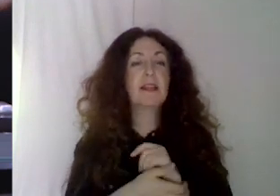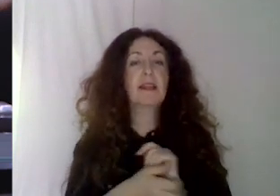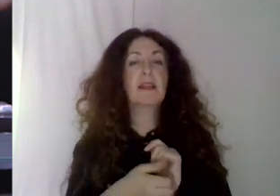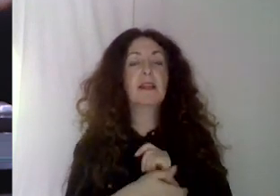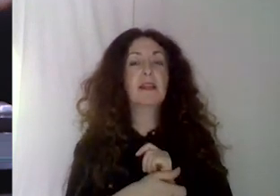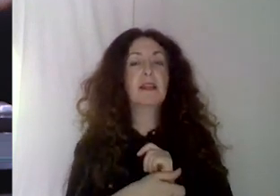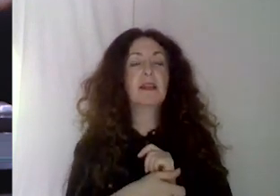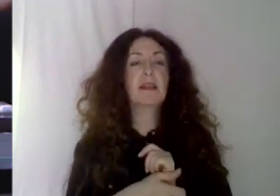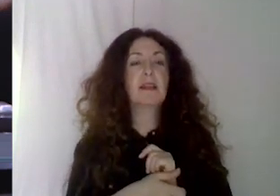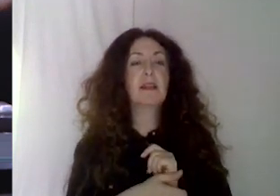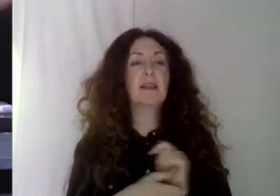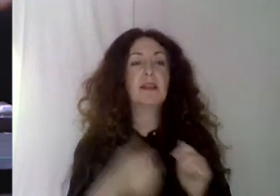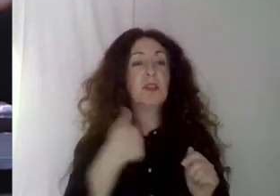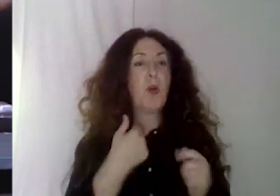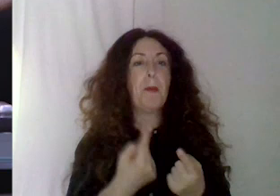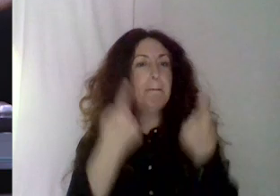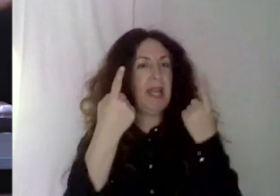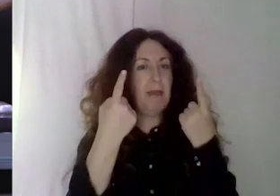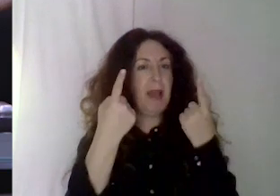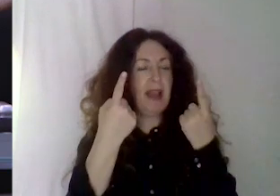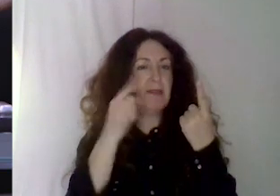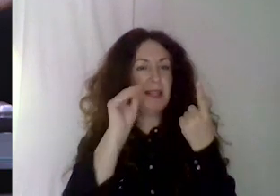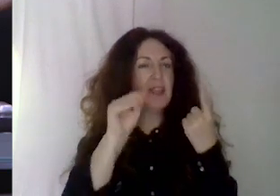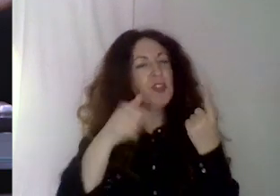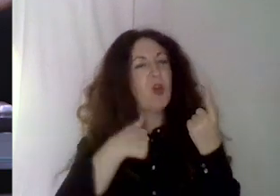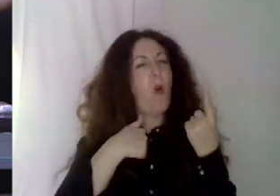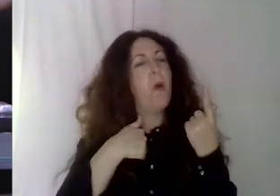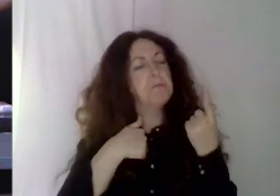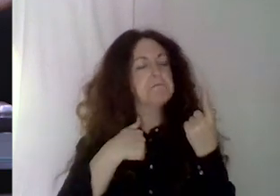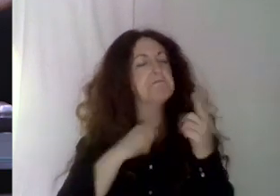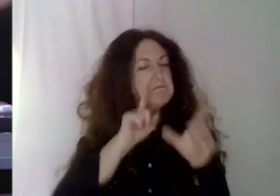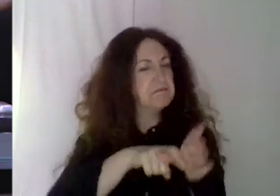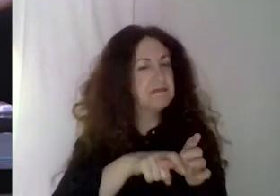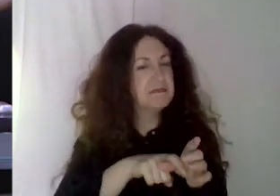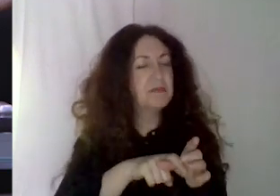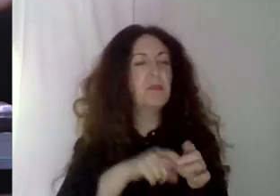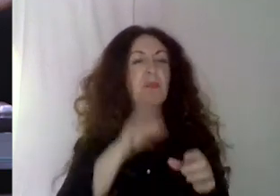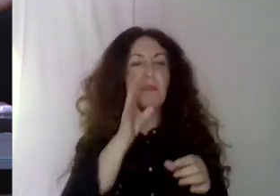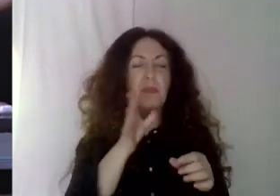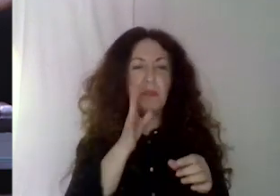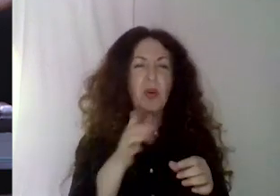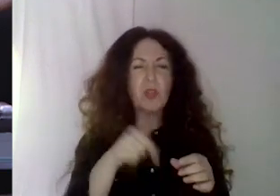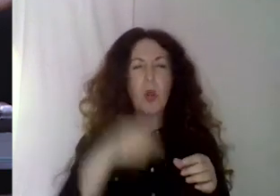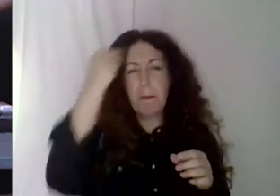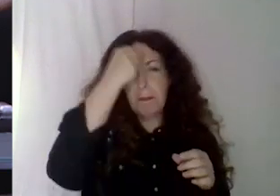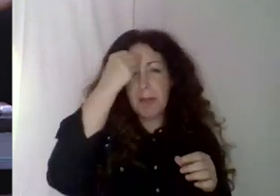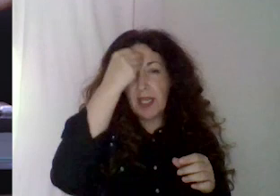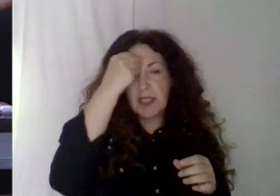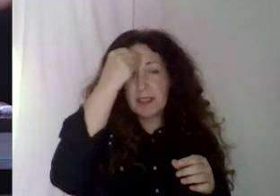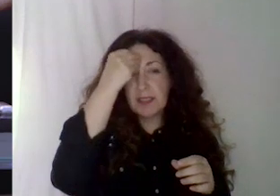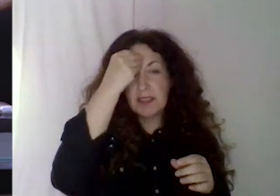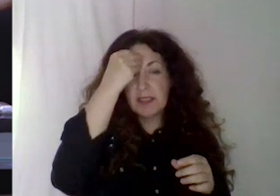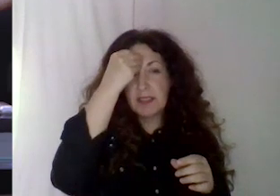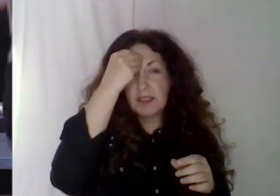¿Quién quiere romper el hielo? Que siempre cuesta, después demuestran un nivel altísimo las preguntas que hacen.